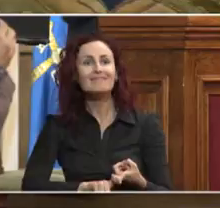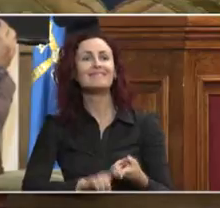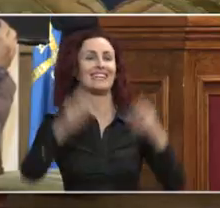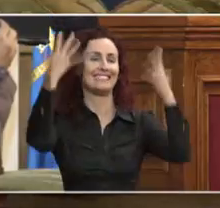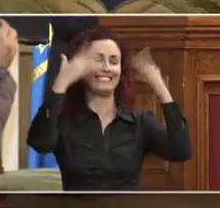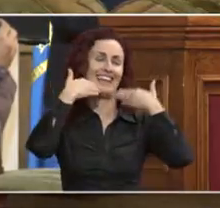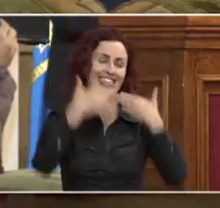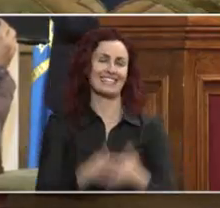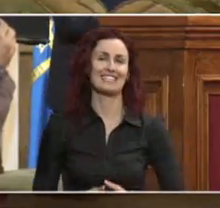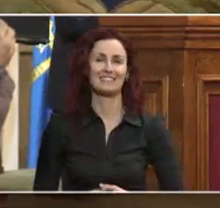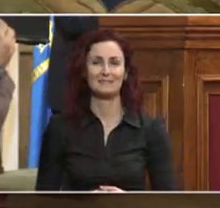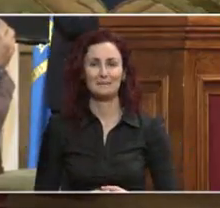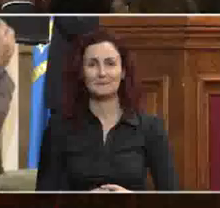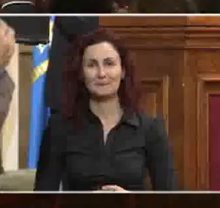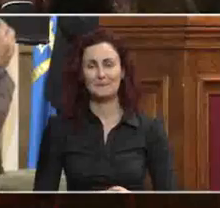gracias.